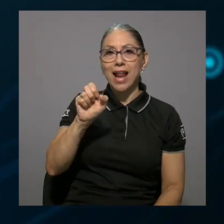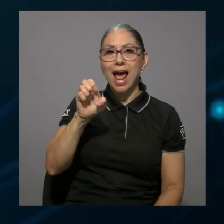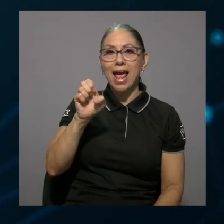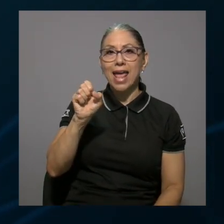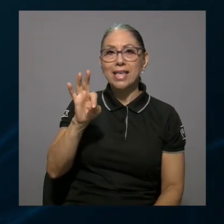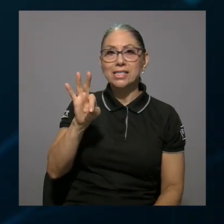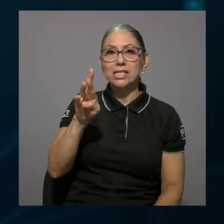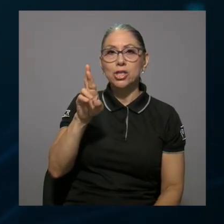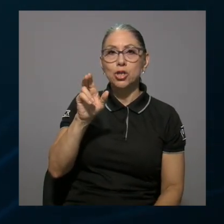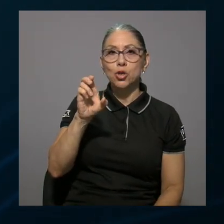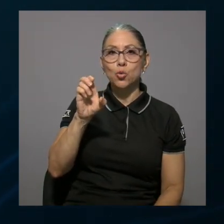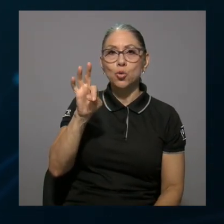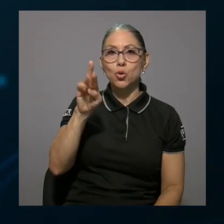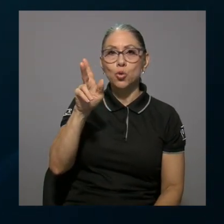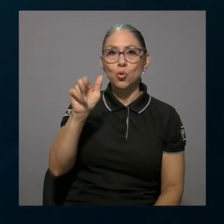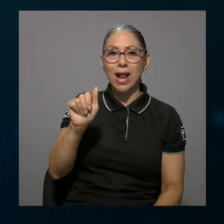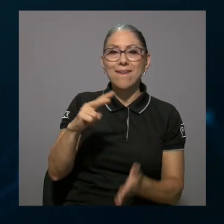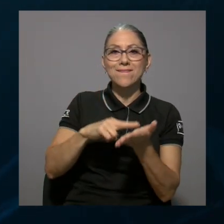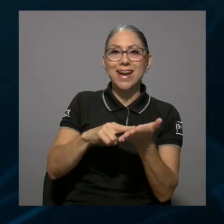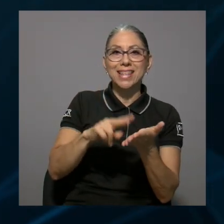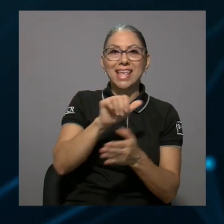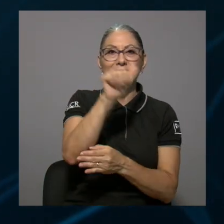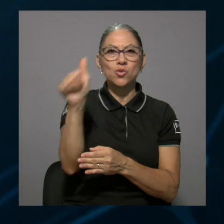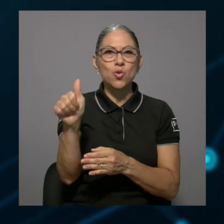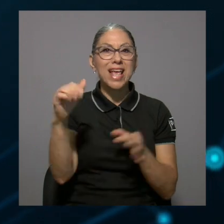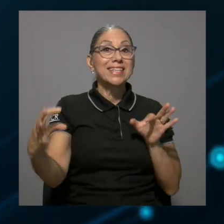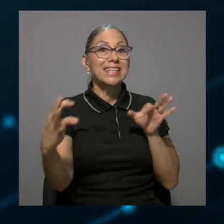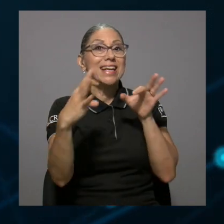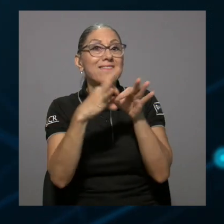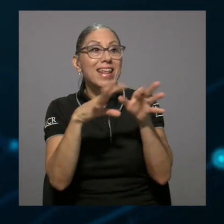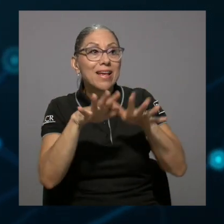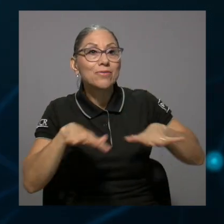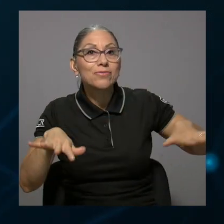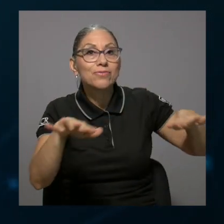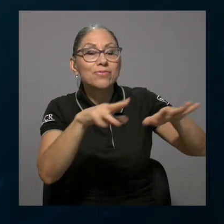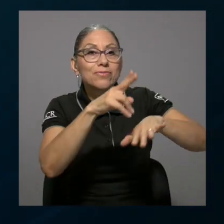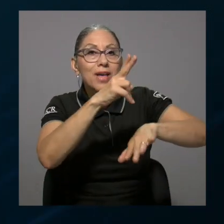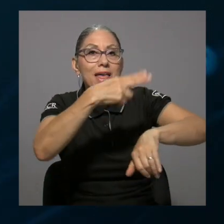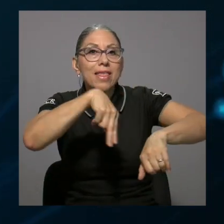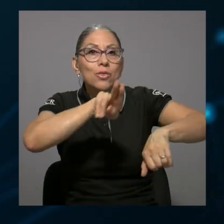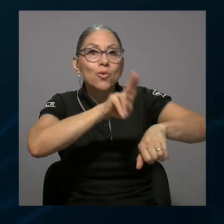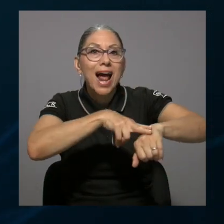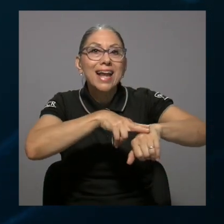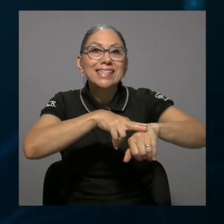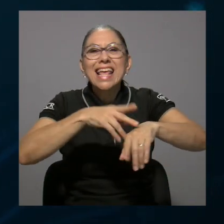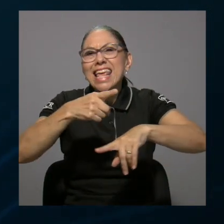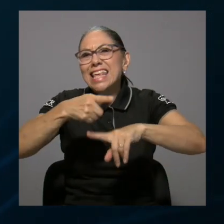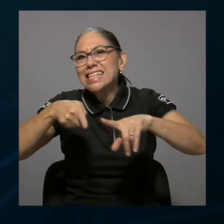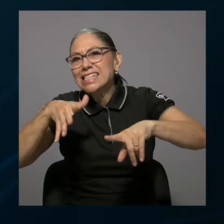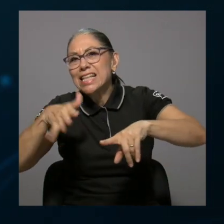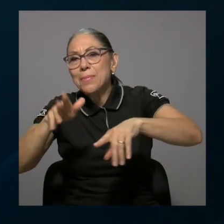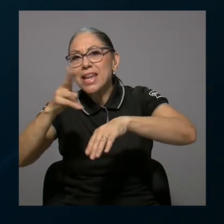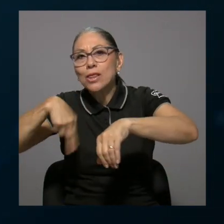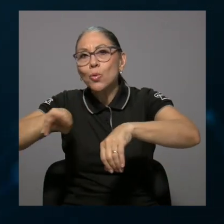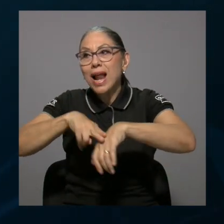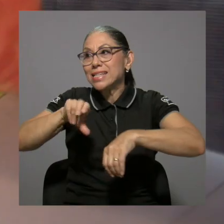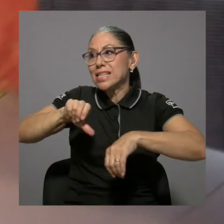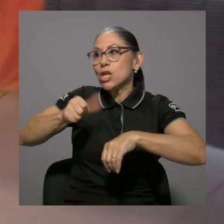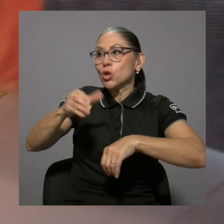Infraestructura verde y azul se refiere a una red ecológica de zonas naturales y seminaturales y de otros elementos